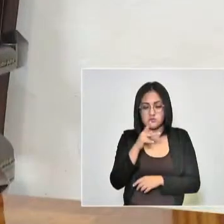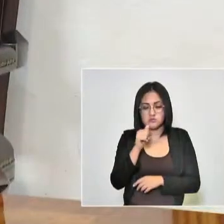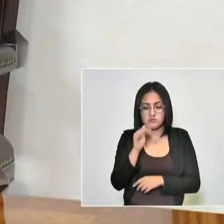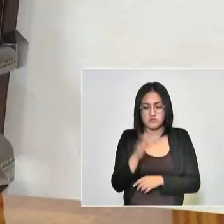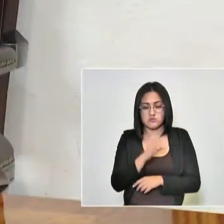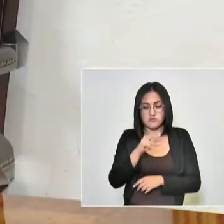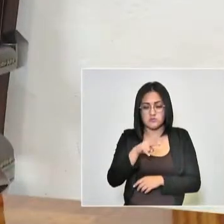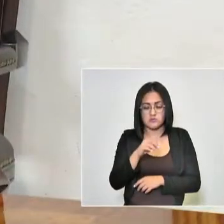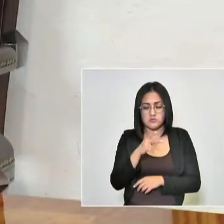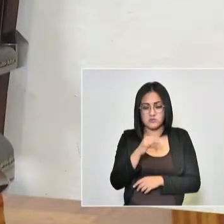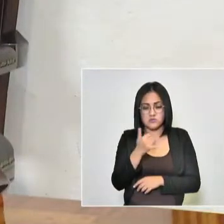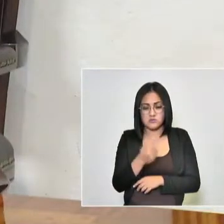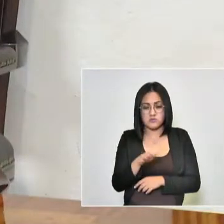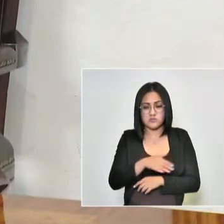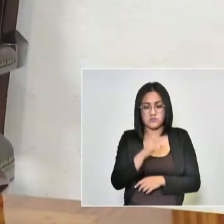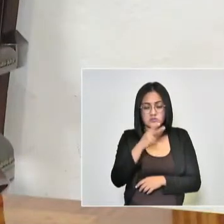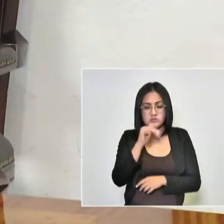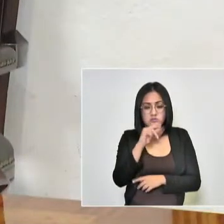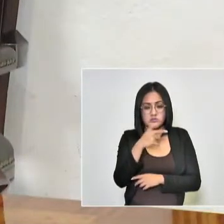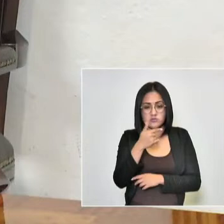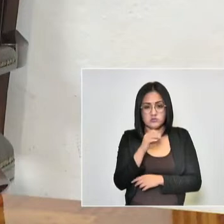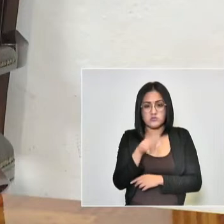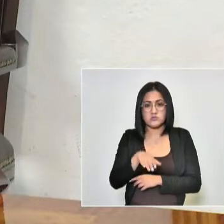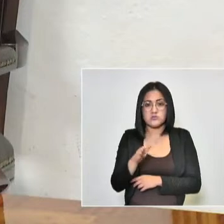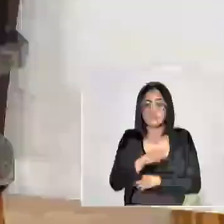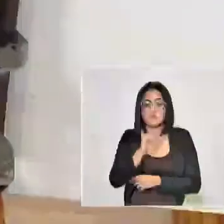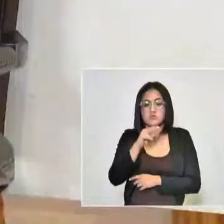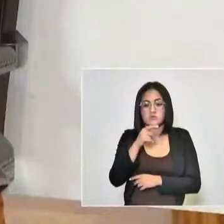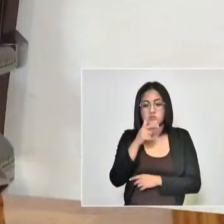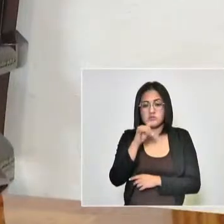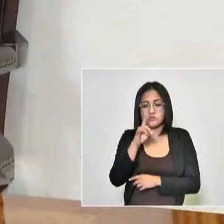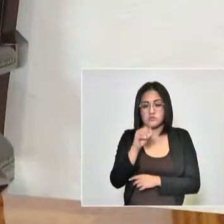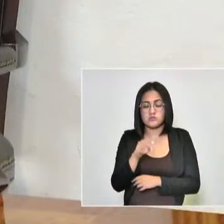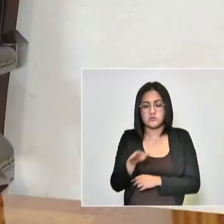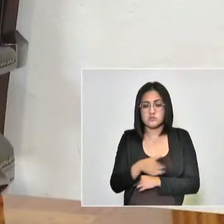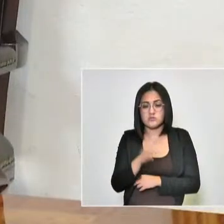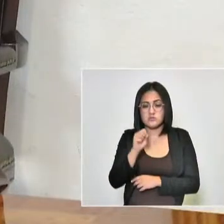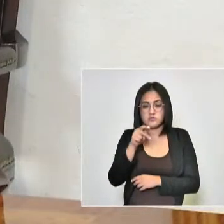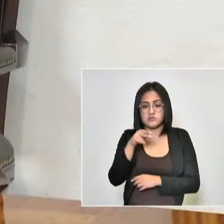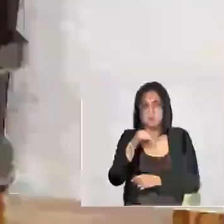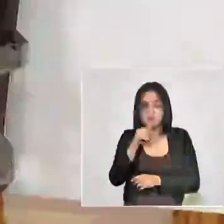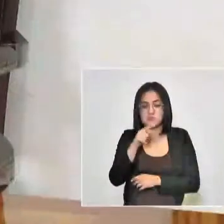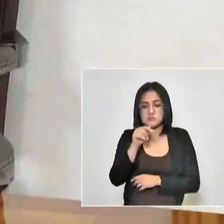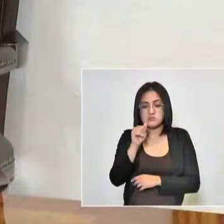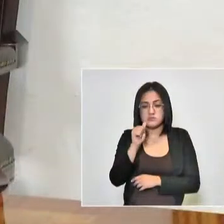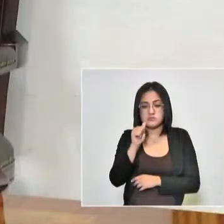El Oxichitlán, Huauchinango, Juan Galindo, Naupan, San Sebastián, Tlacotepec,